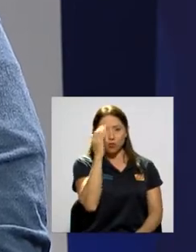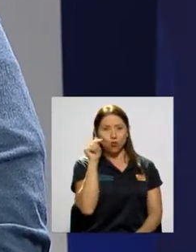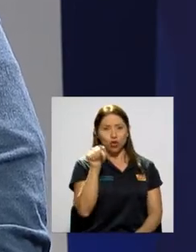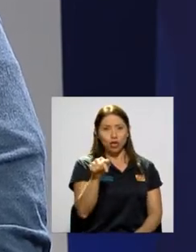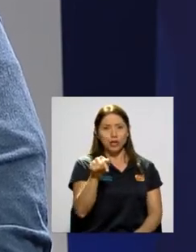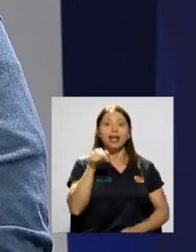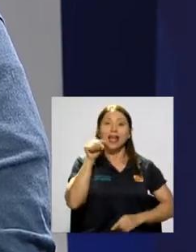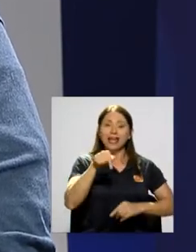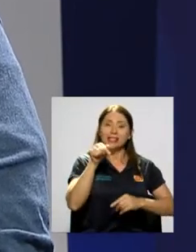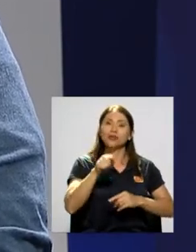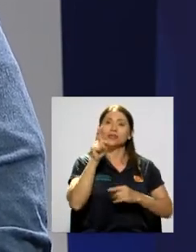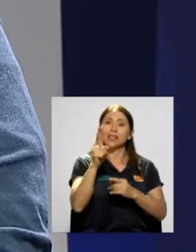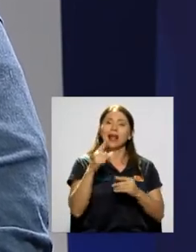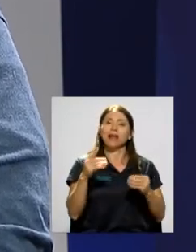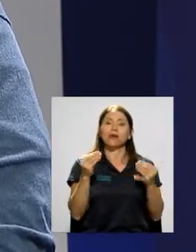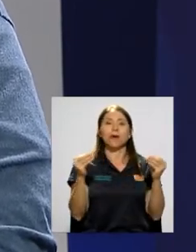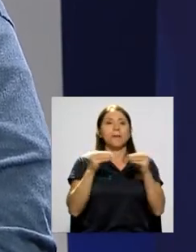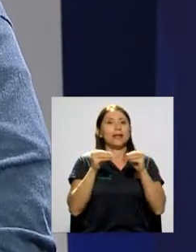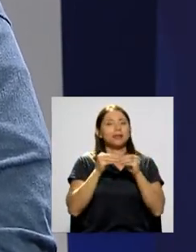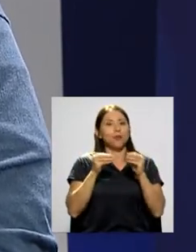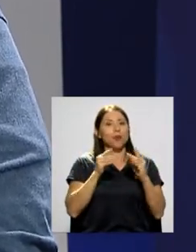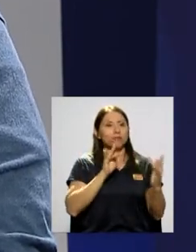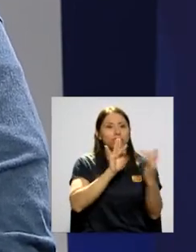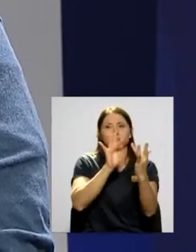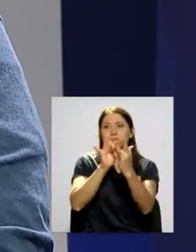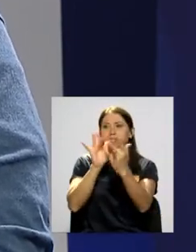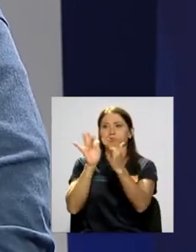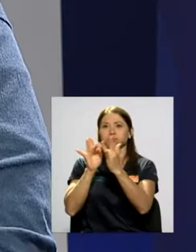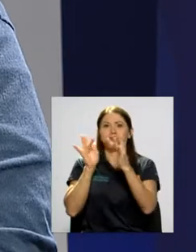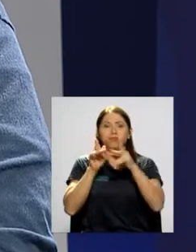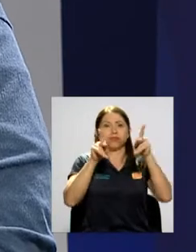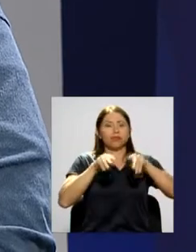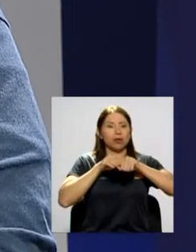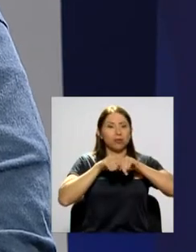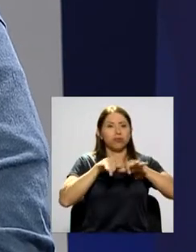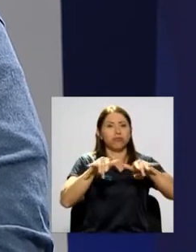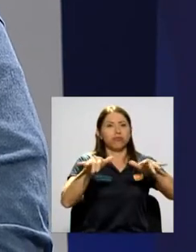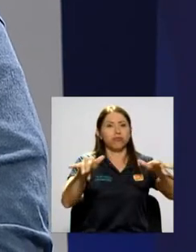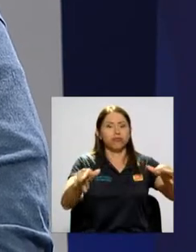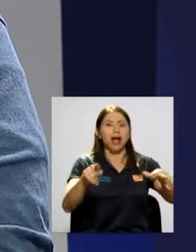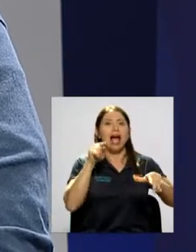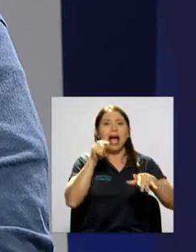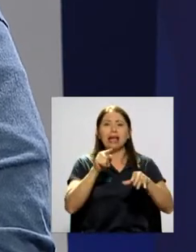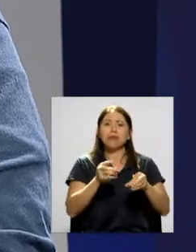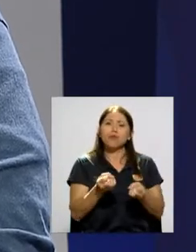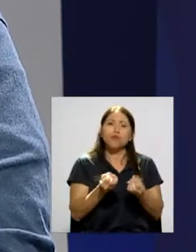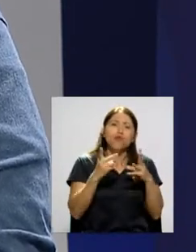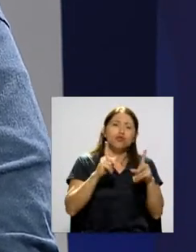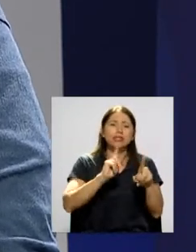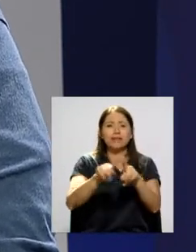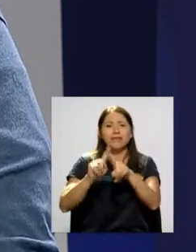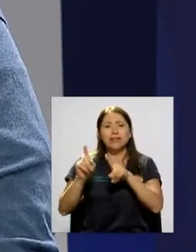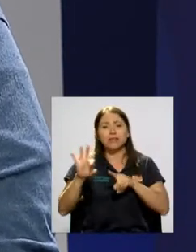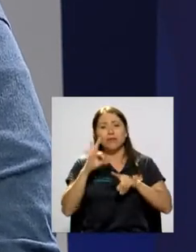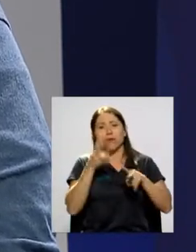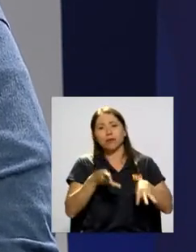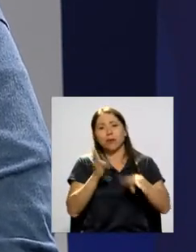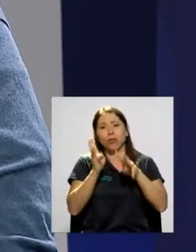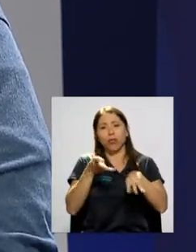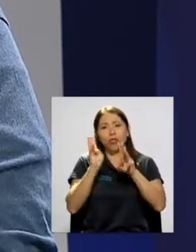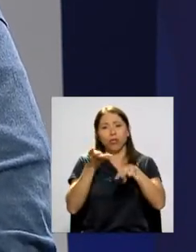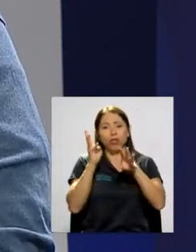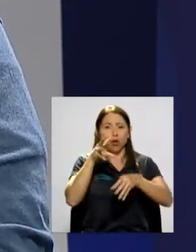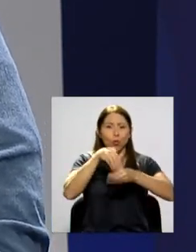un espacio de masificación, una caja de resonancia, de contenidos, de impactos de muy